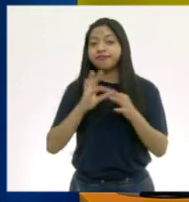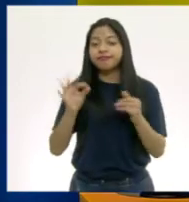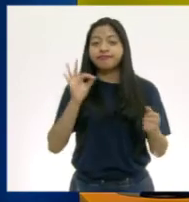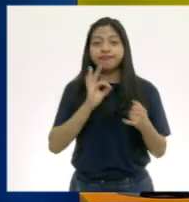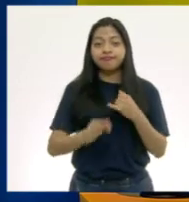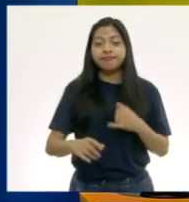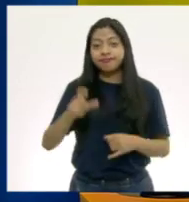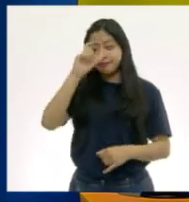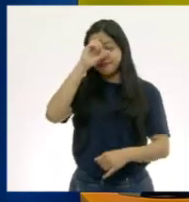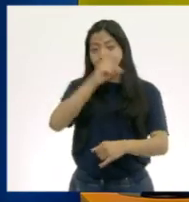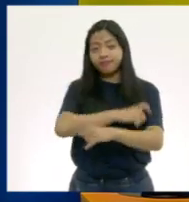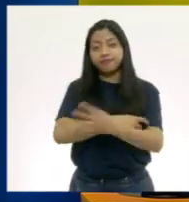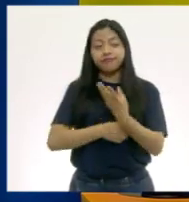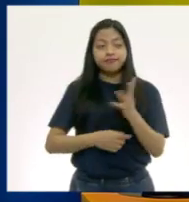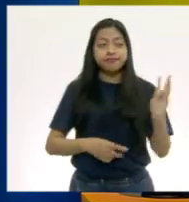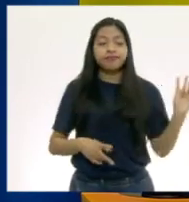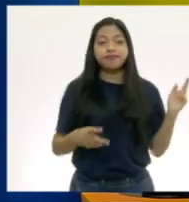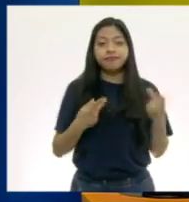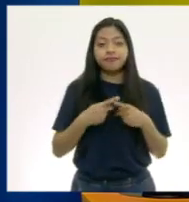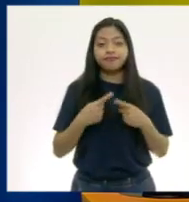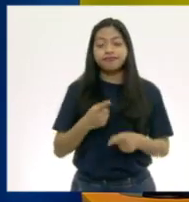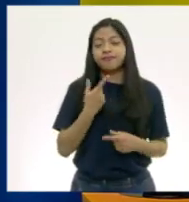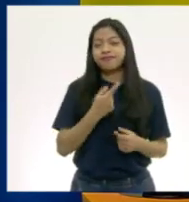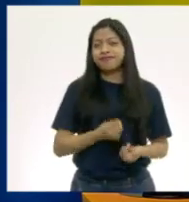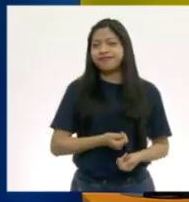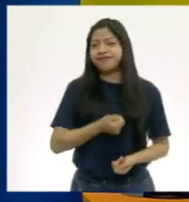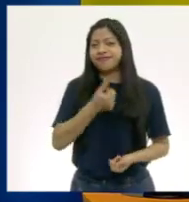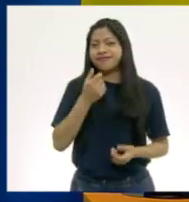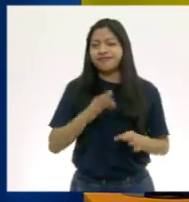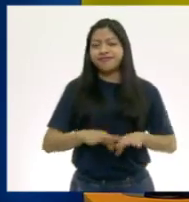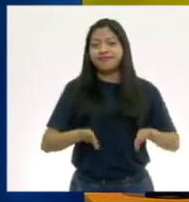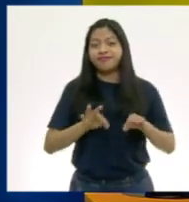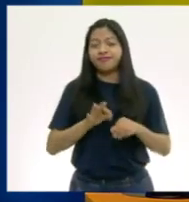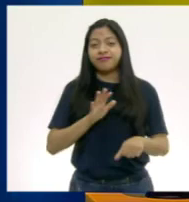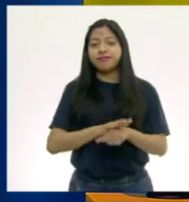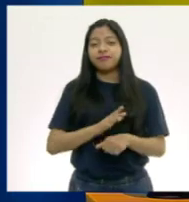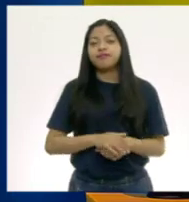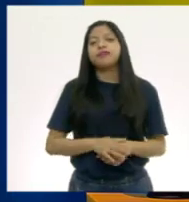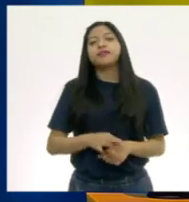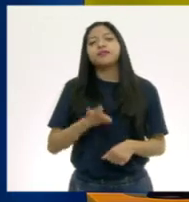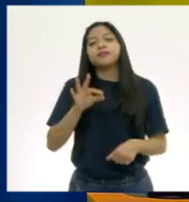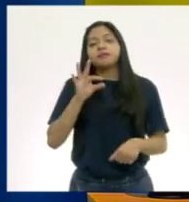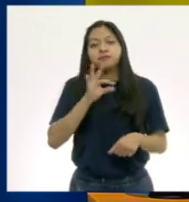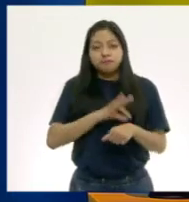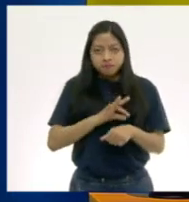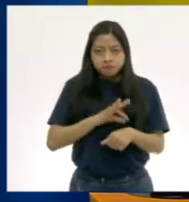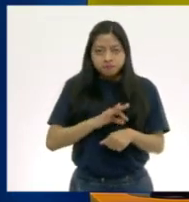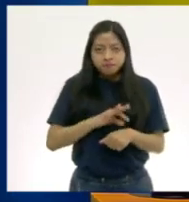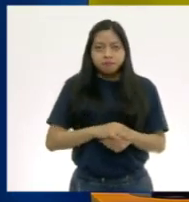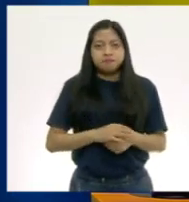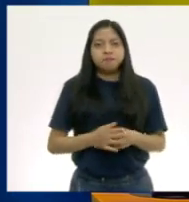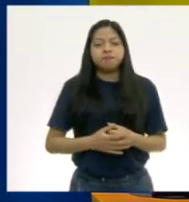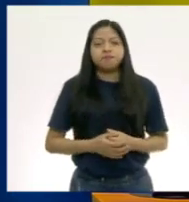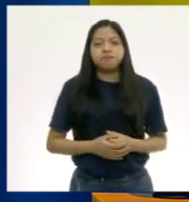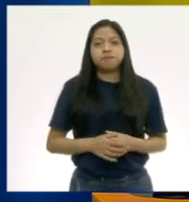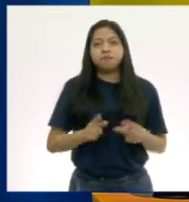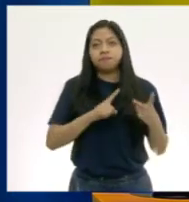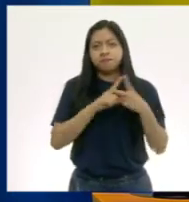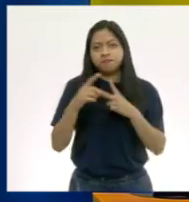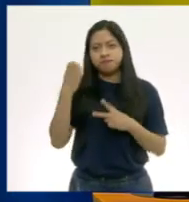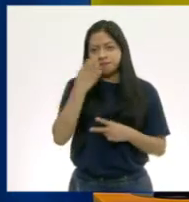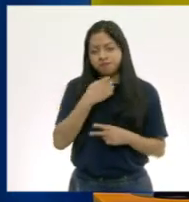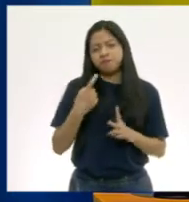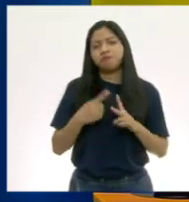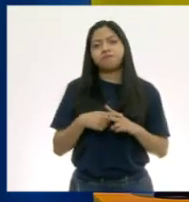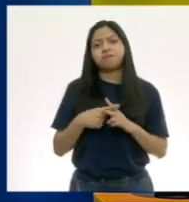de los egipcios, unas de sus aportaciones más importantes son a los campos de la medicina, a la astronomía, a las